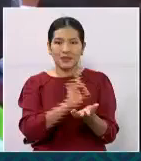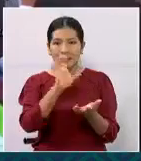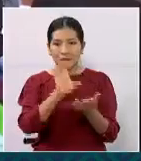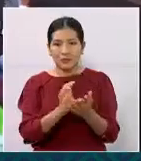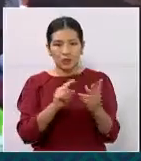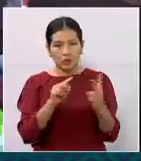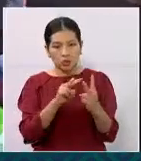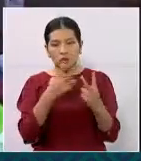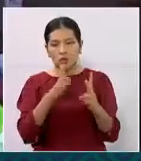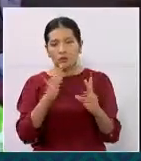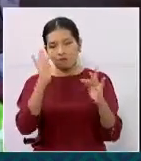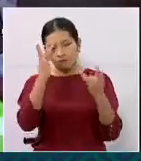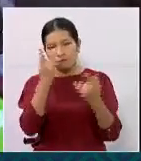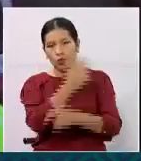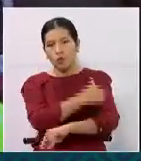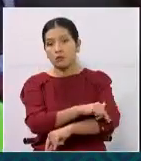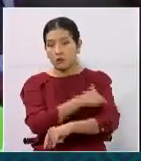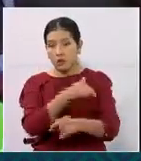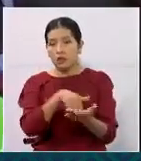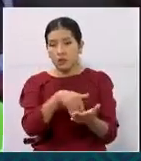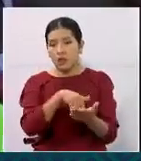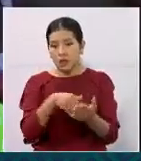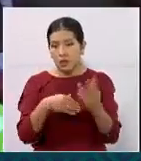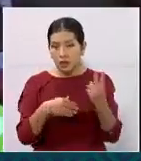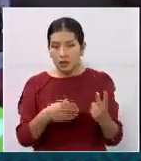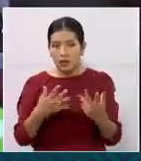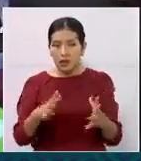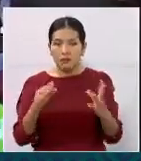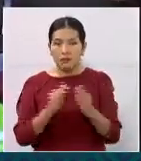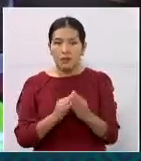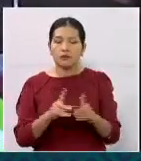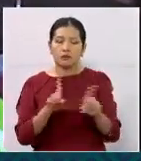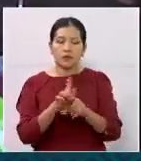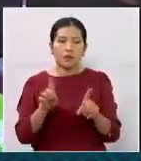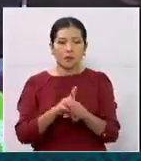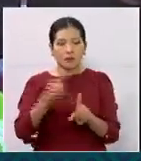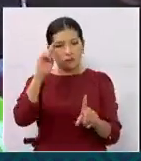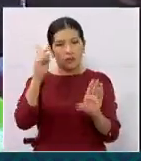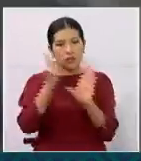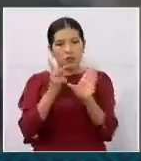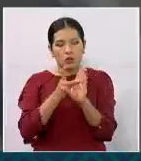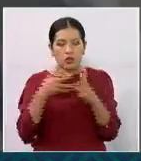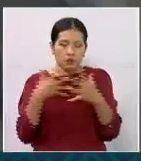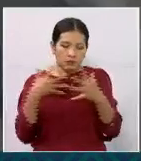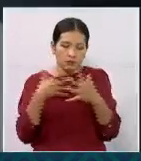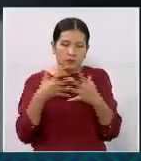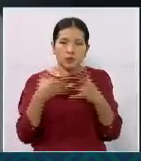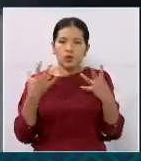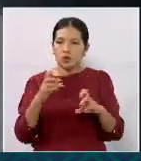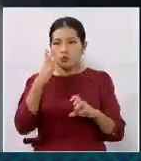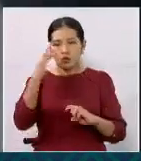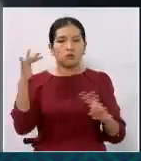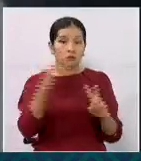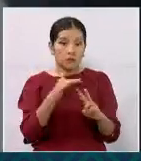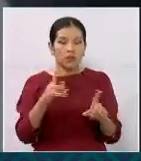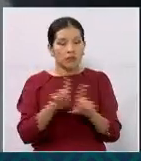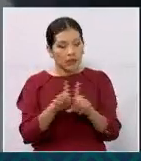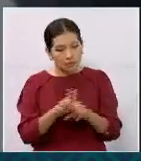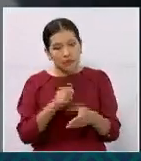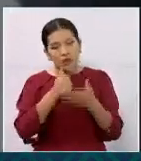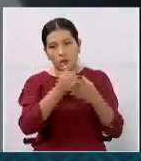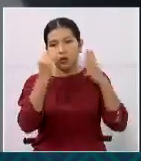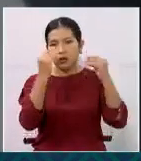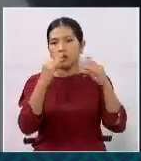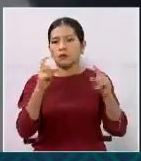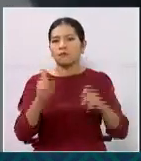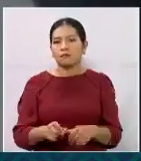por cierto, y obviamente poco afectado en la parte psicológica, que en ello también hay que trabajar. Y